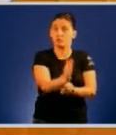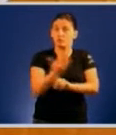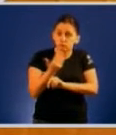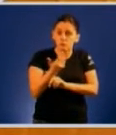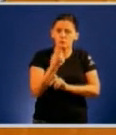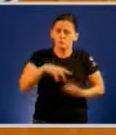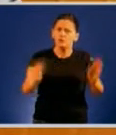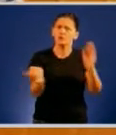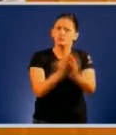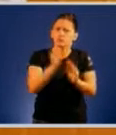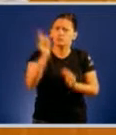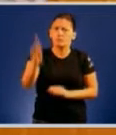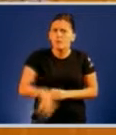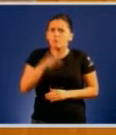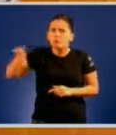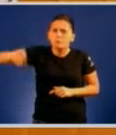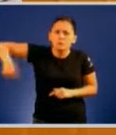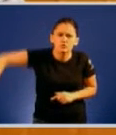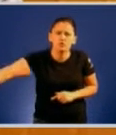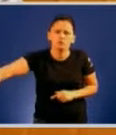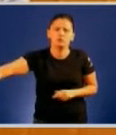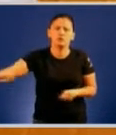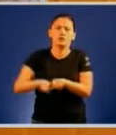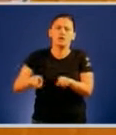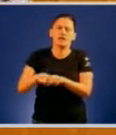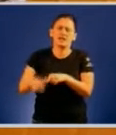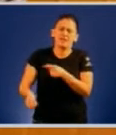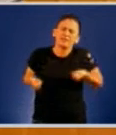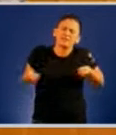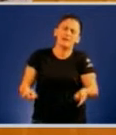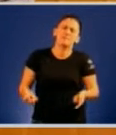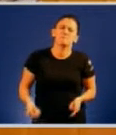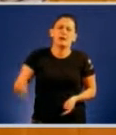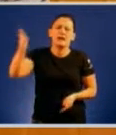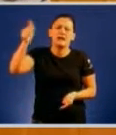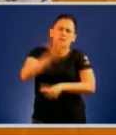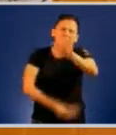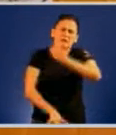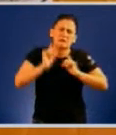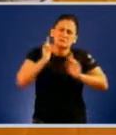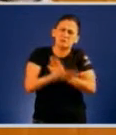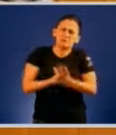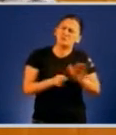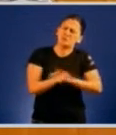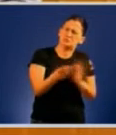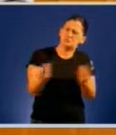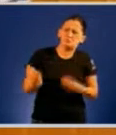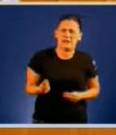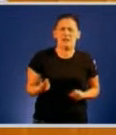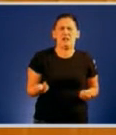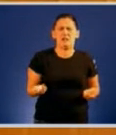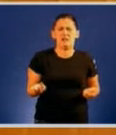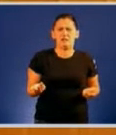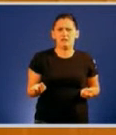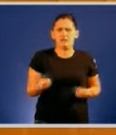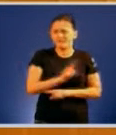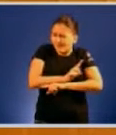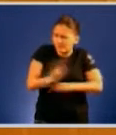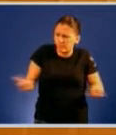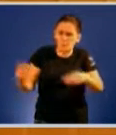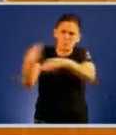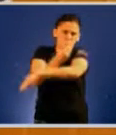sentido. Por iso coincidimos tamén en que vostedes o fan todo máis complexo desde o punto de vista burocrático.